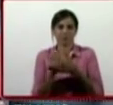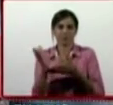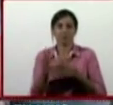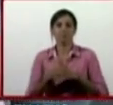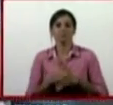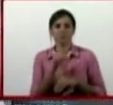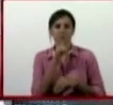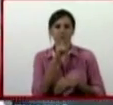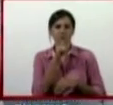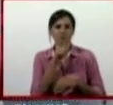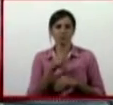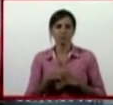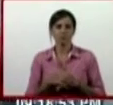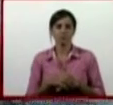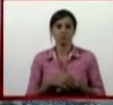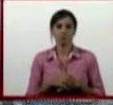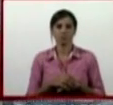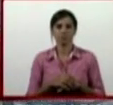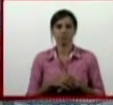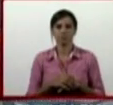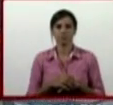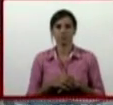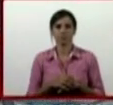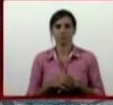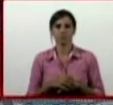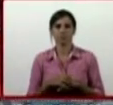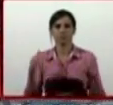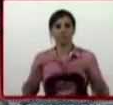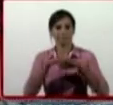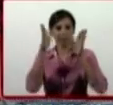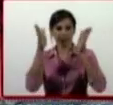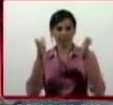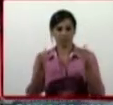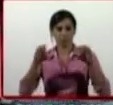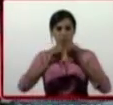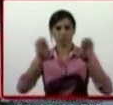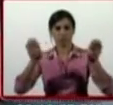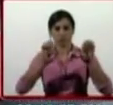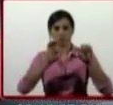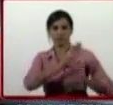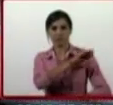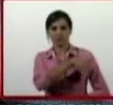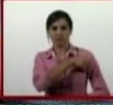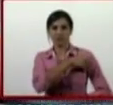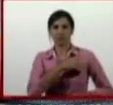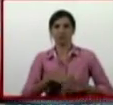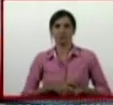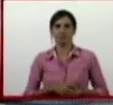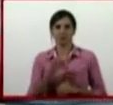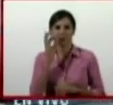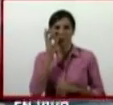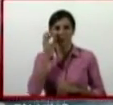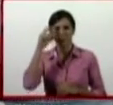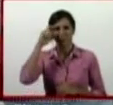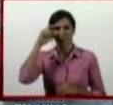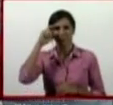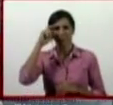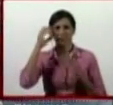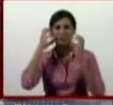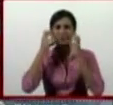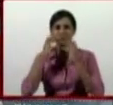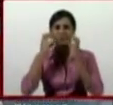acompañado de nuestro querido ministro de Educación Universitaria, el camarada Pedro